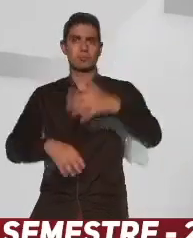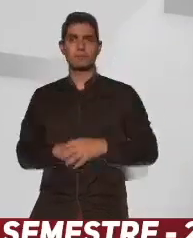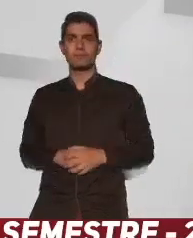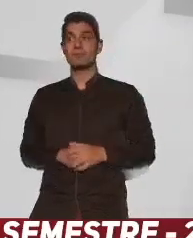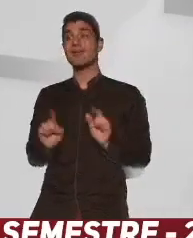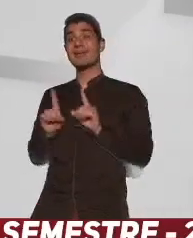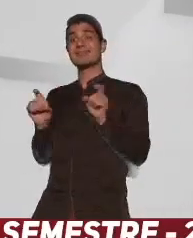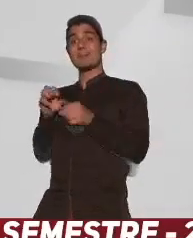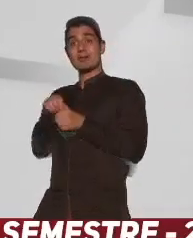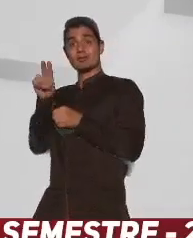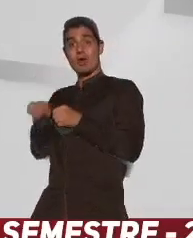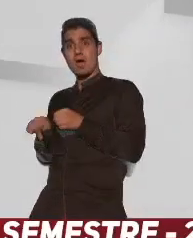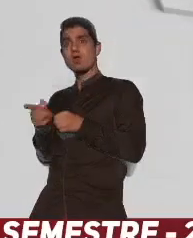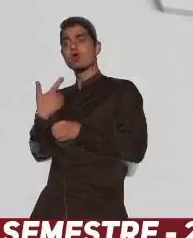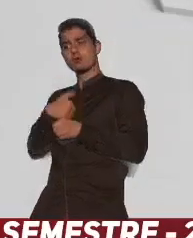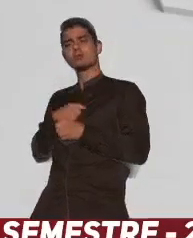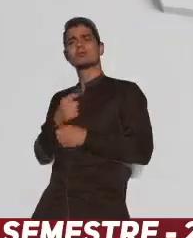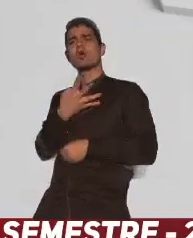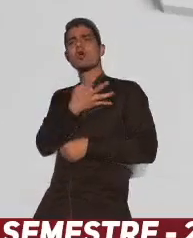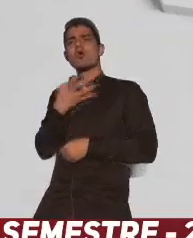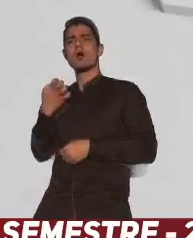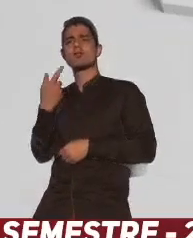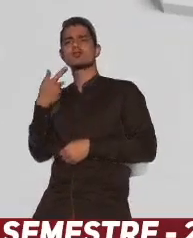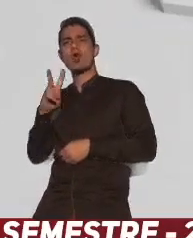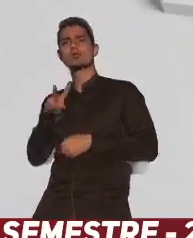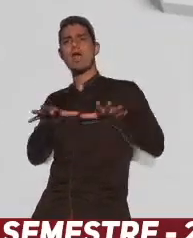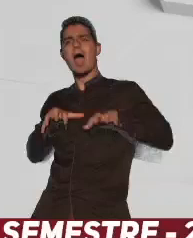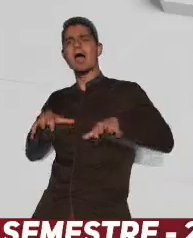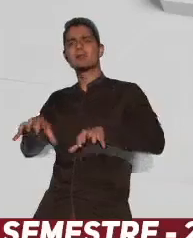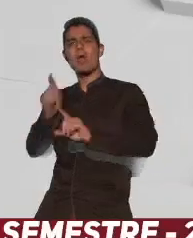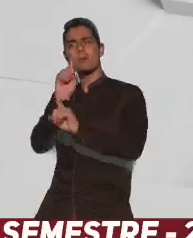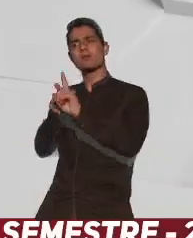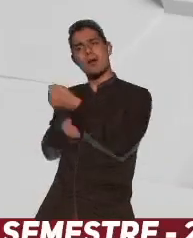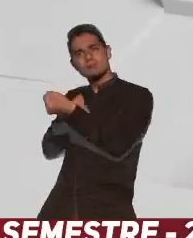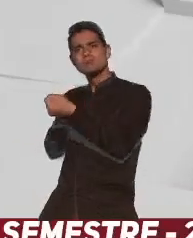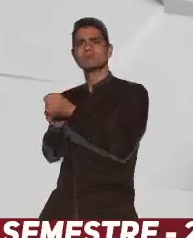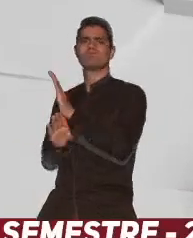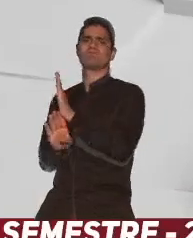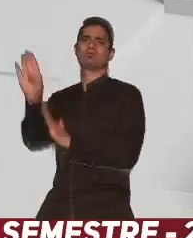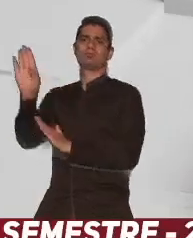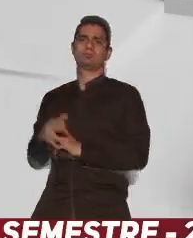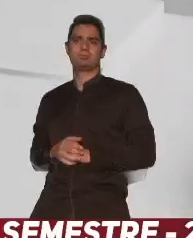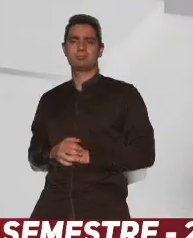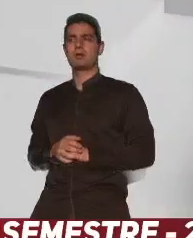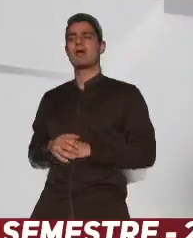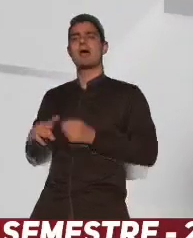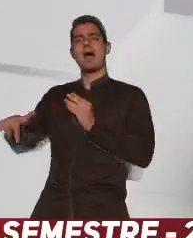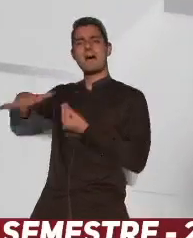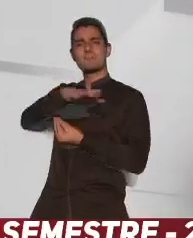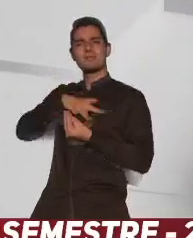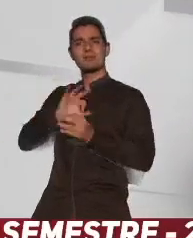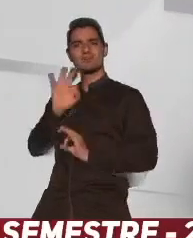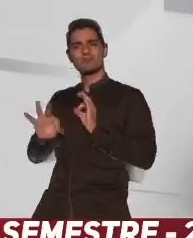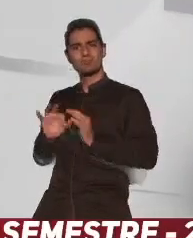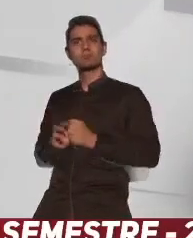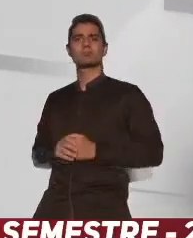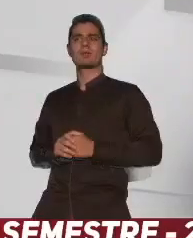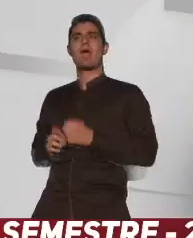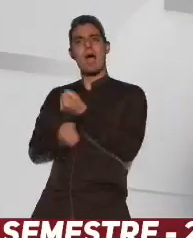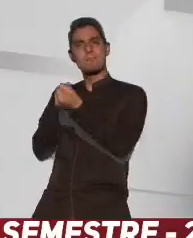412 actividades representadas en jornadas de apoyo al desarrollo, jornadas ambientales, apoyo a proyectos